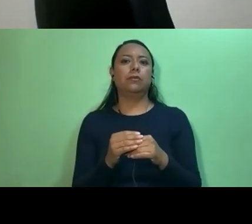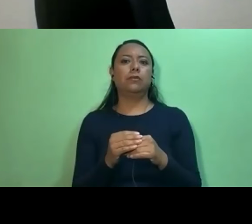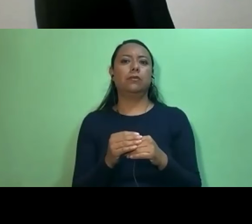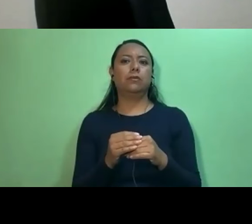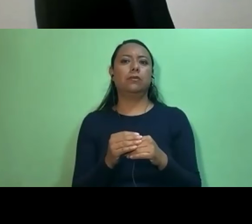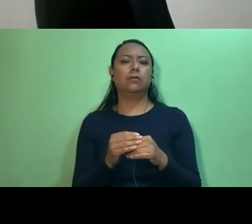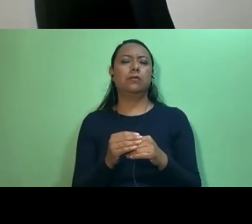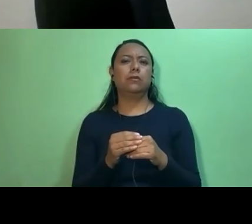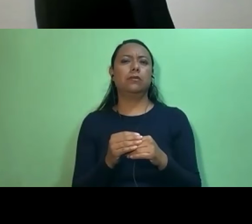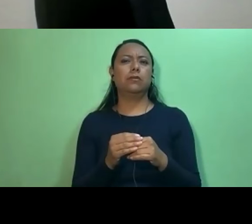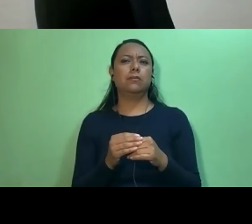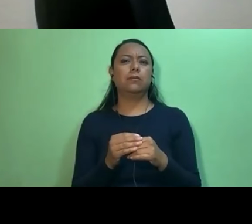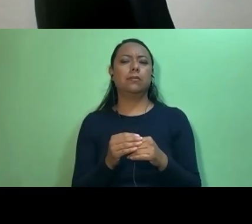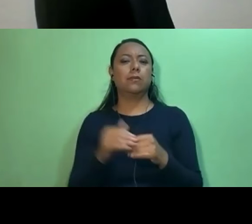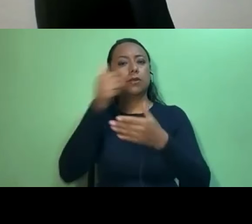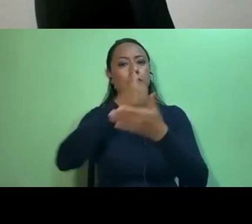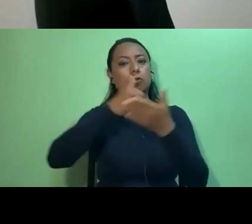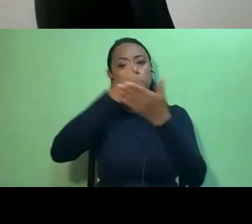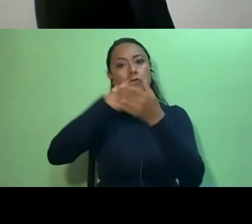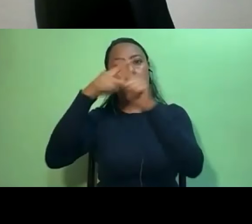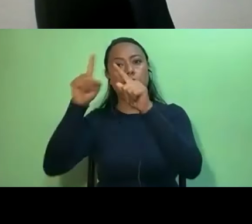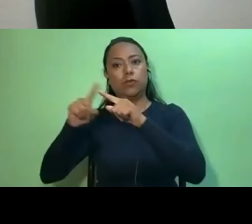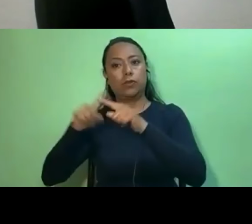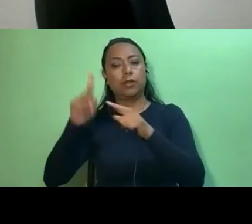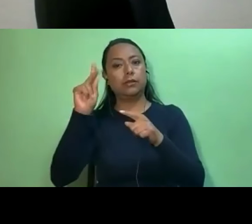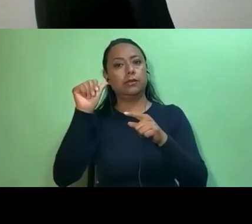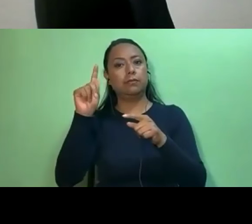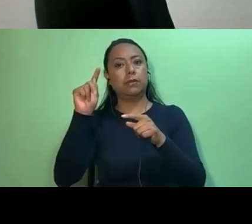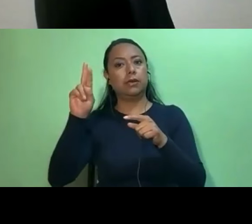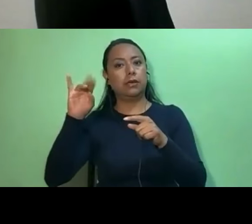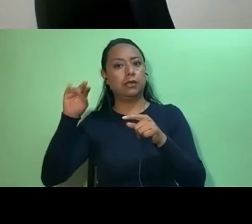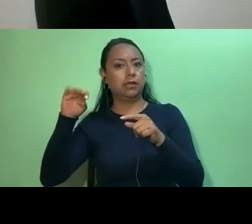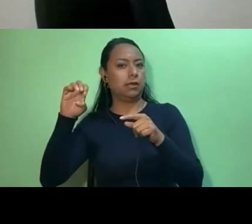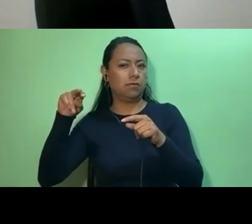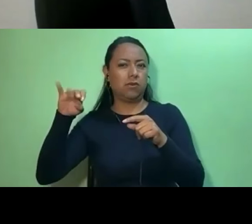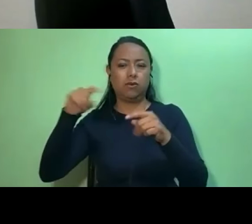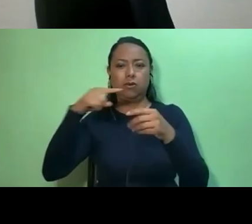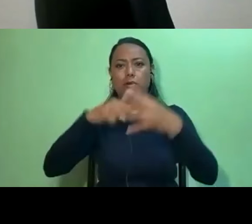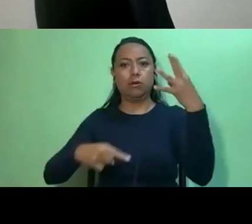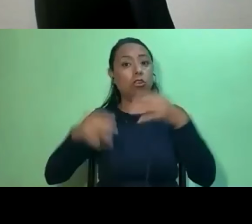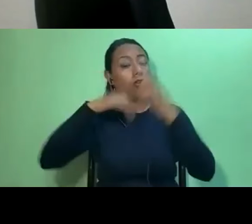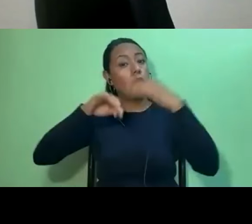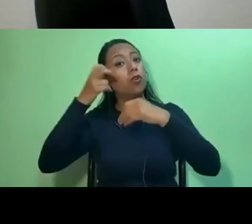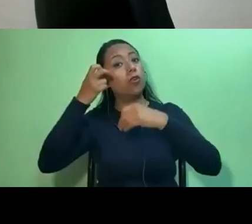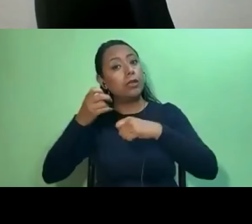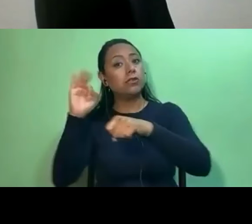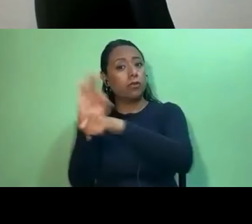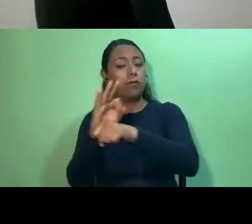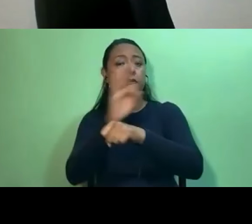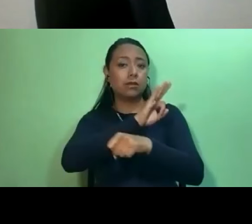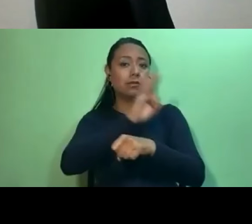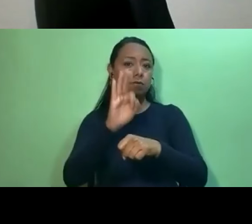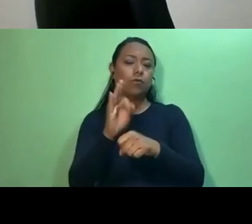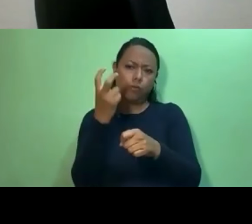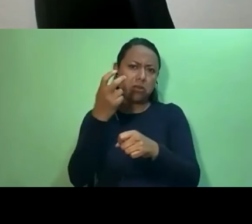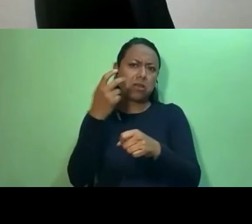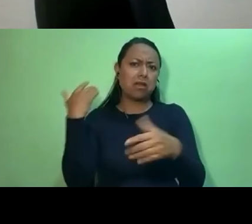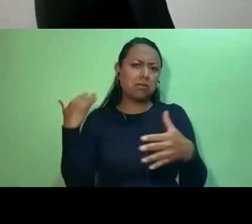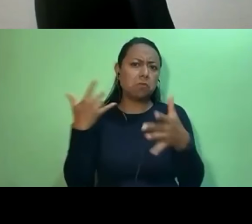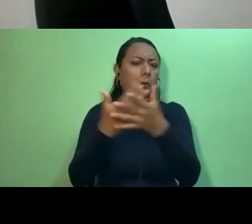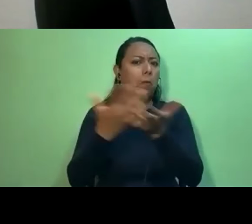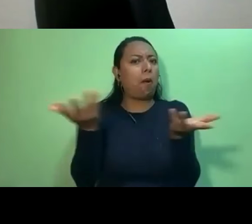regional de ciudades patrimonio, y eso sí se pudo defender porque antes se venía dando. A eso me refiero con que creo que